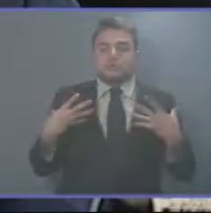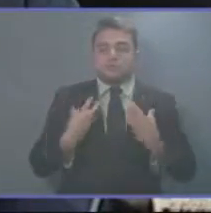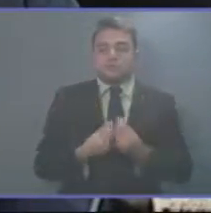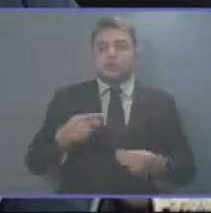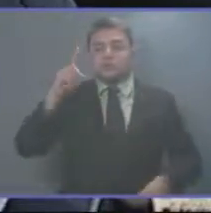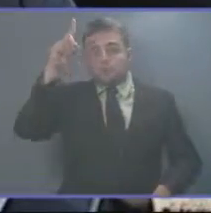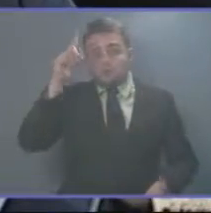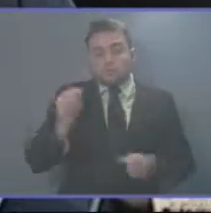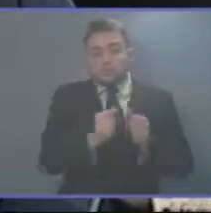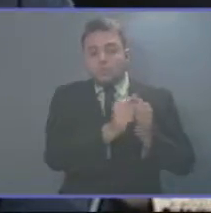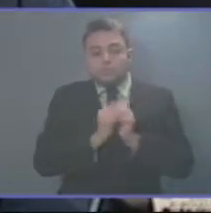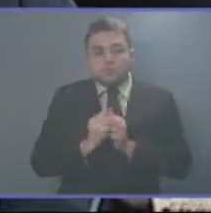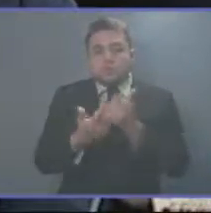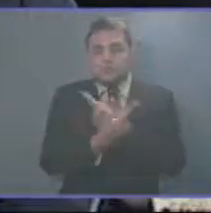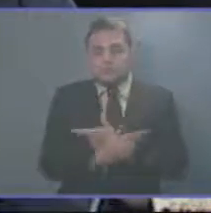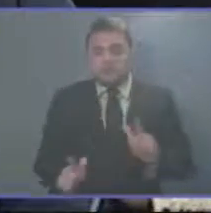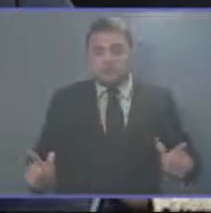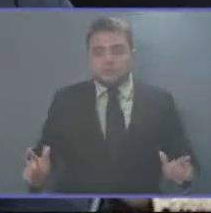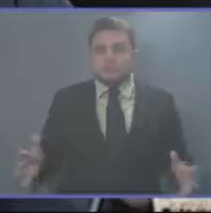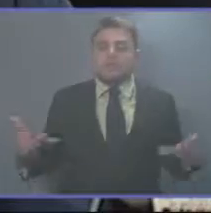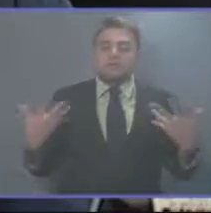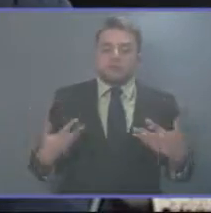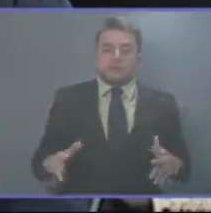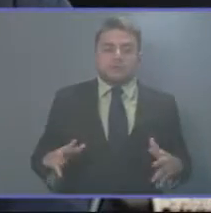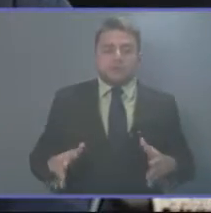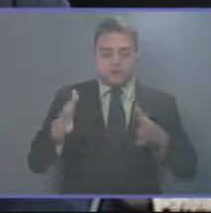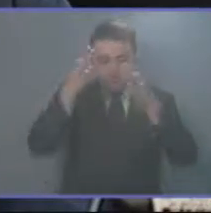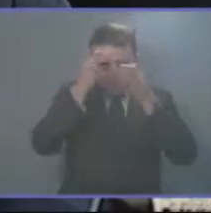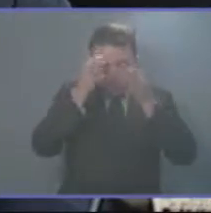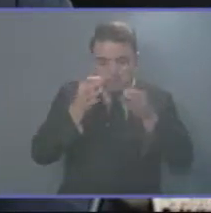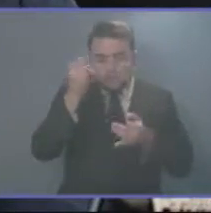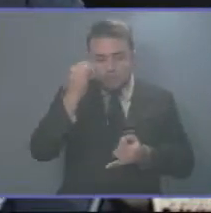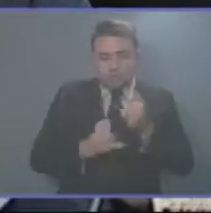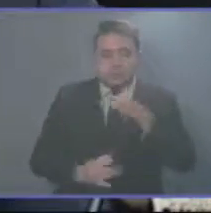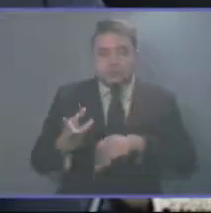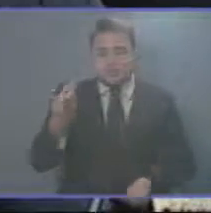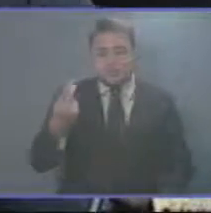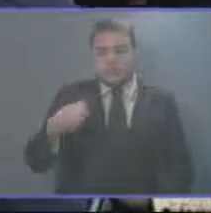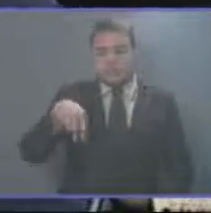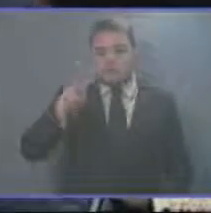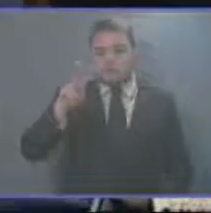leído el dictamen recomendable número 201, señor presidente.